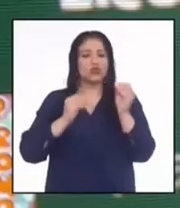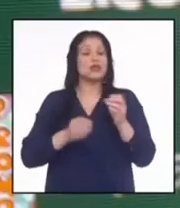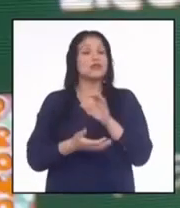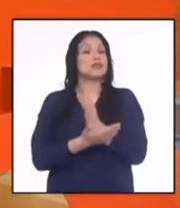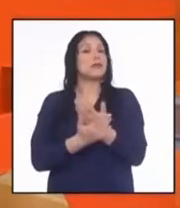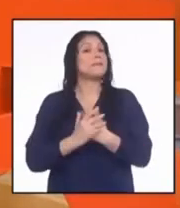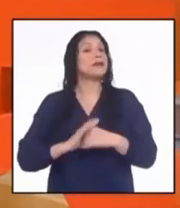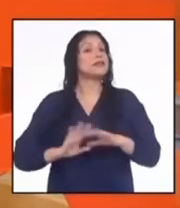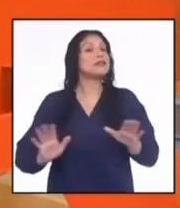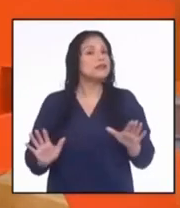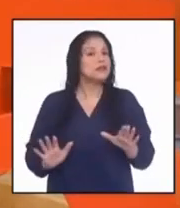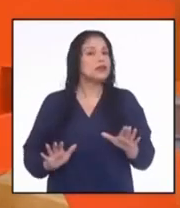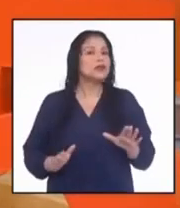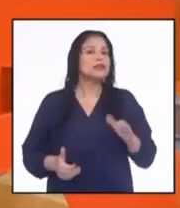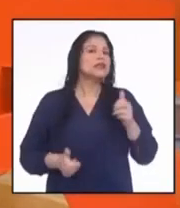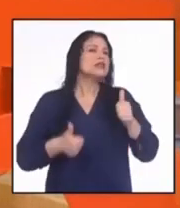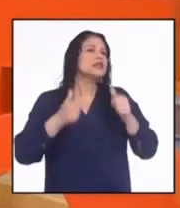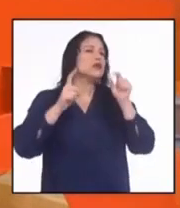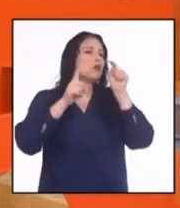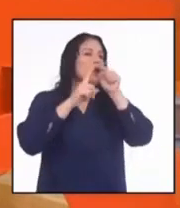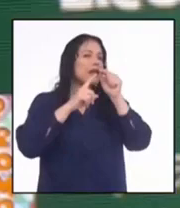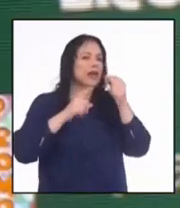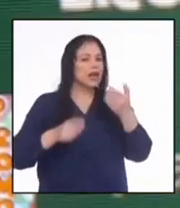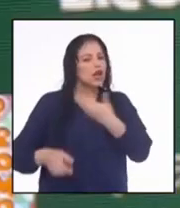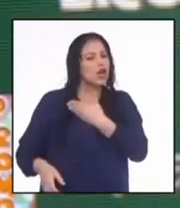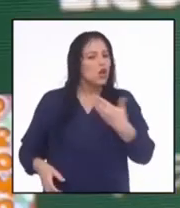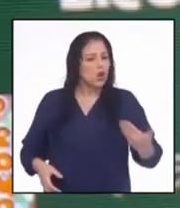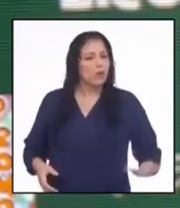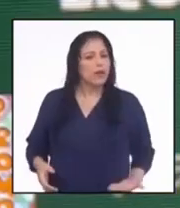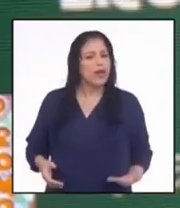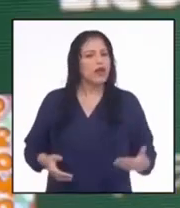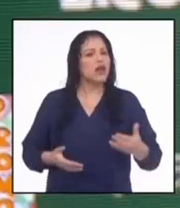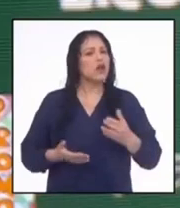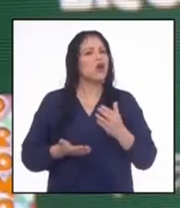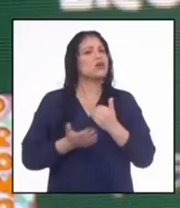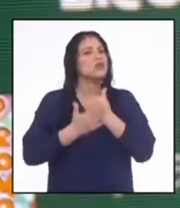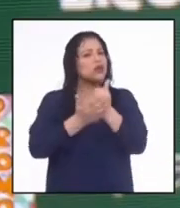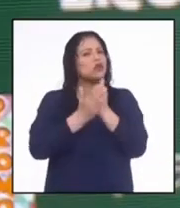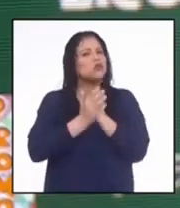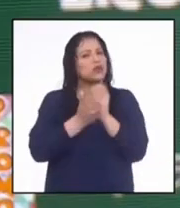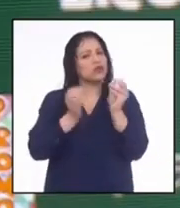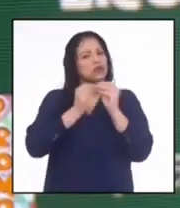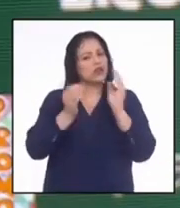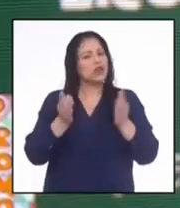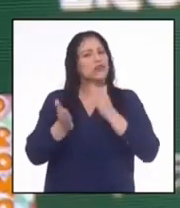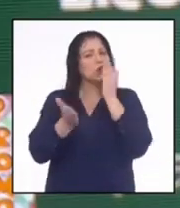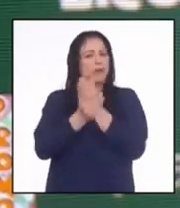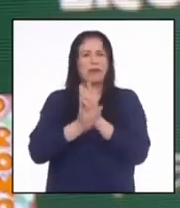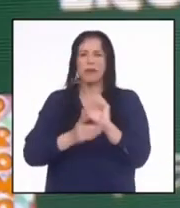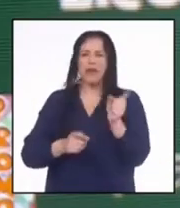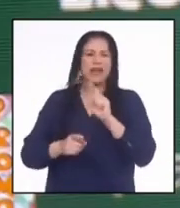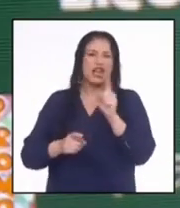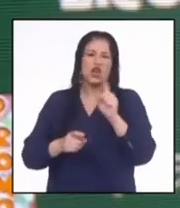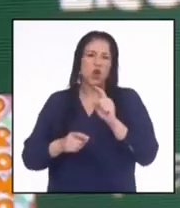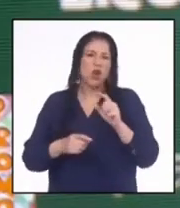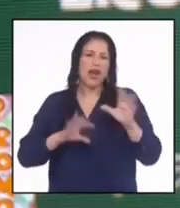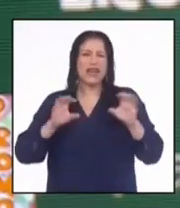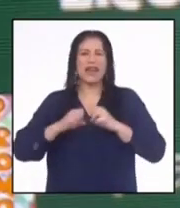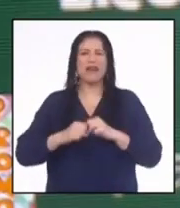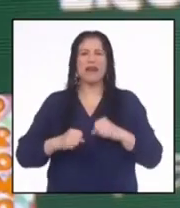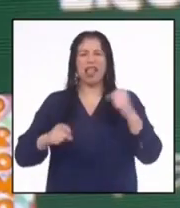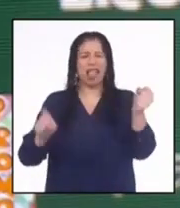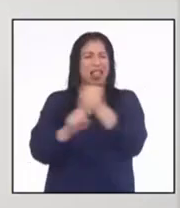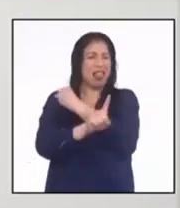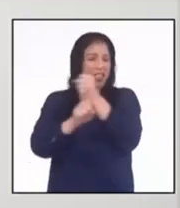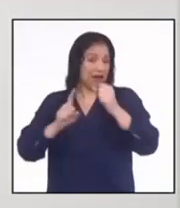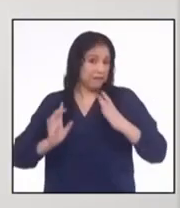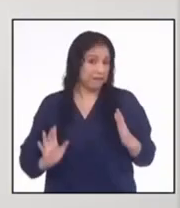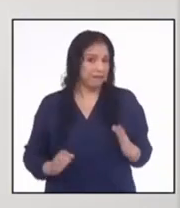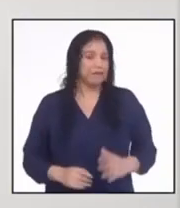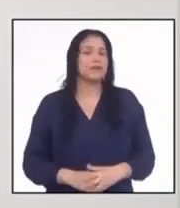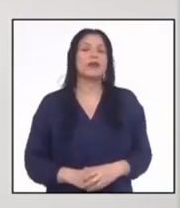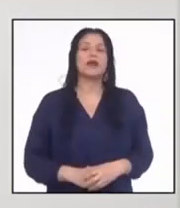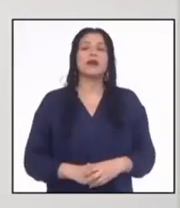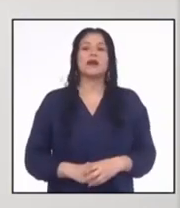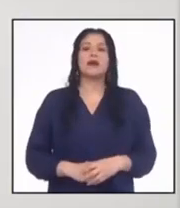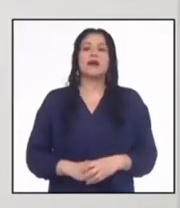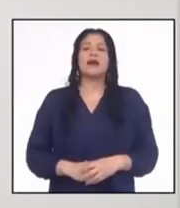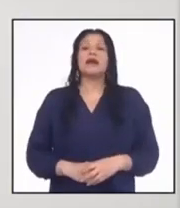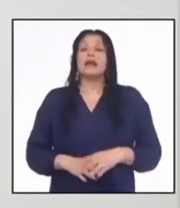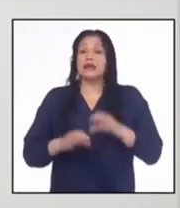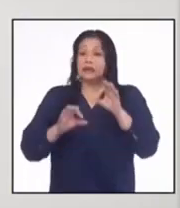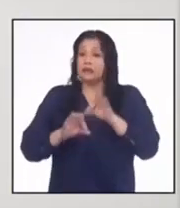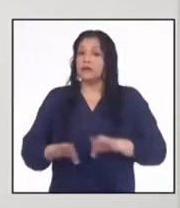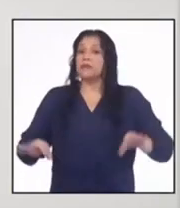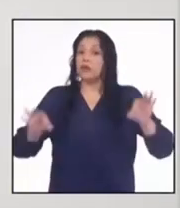qué punto el Estado interviene y reorganiza su gestión en conflictos sociales para evitar ese tipo de desenlaces violentos? Es